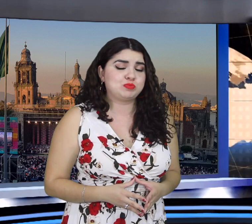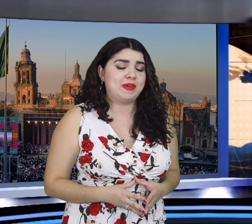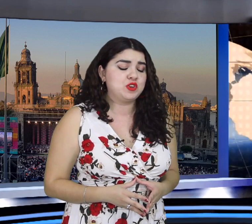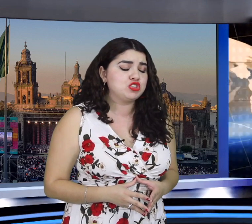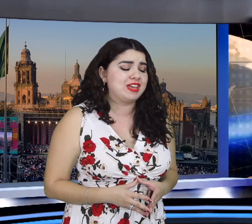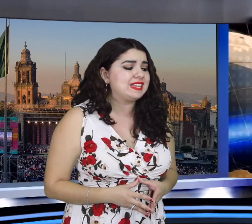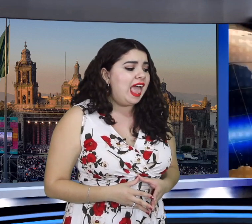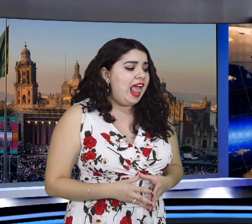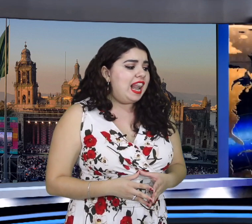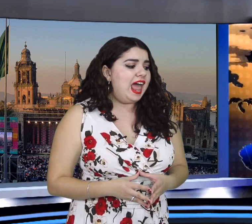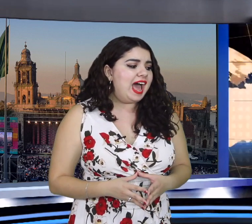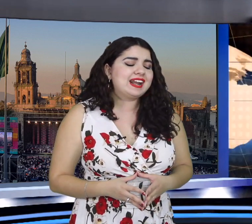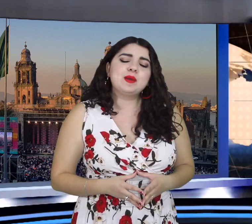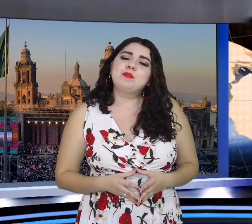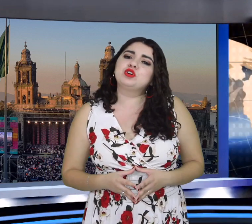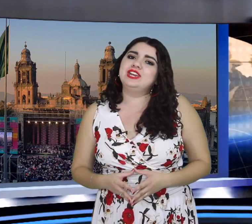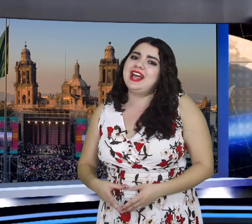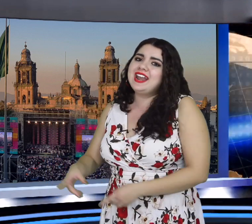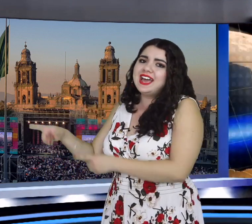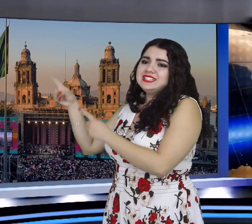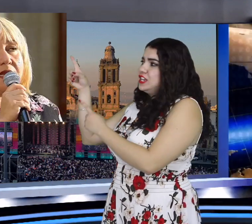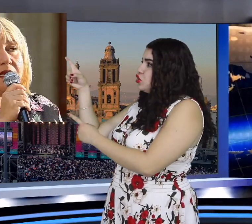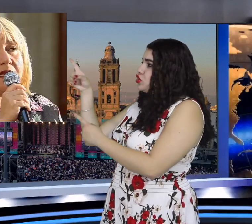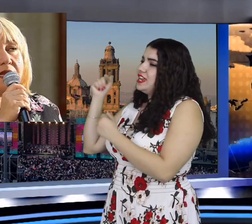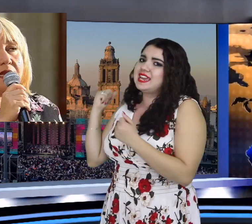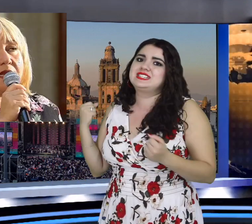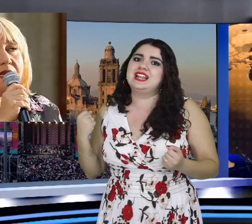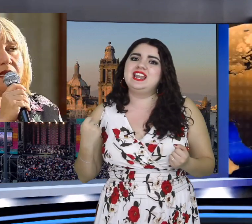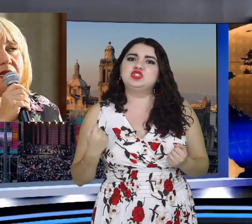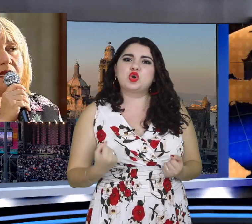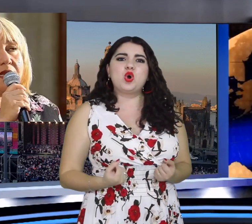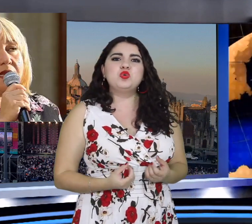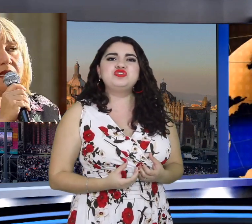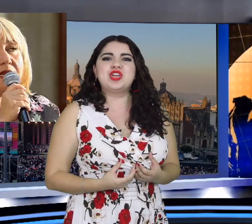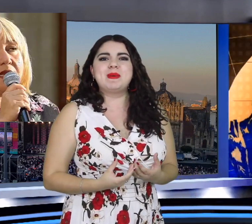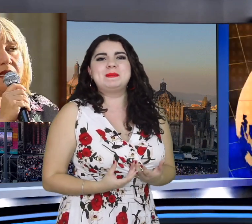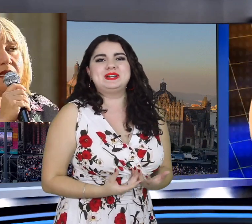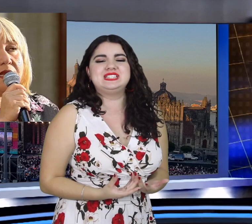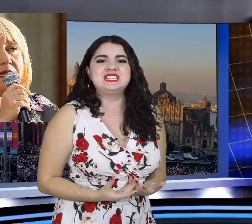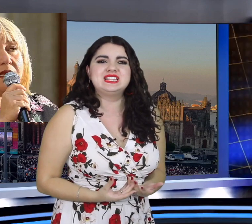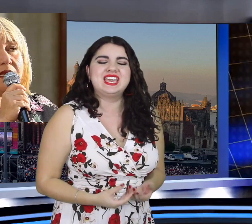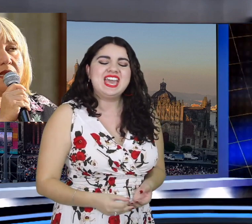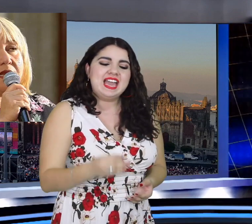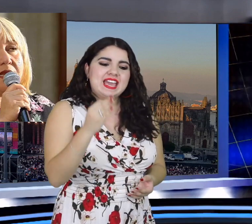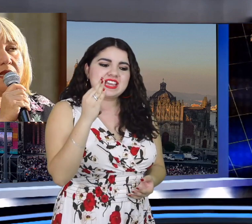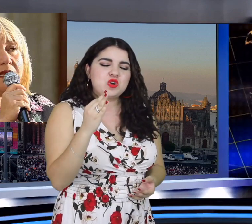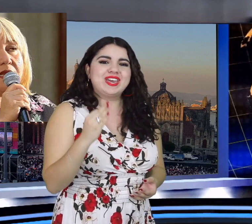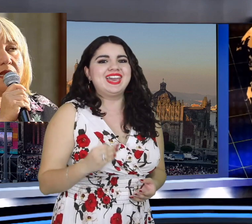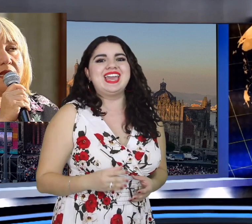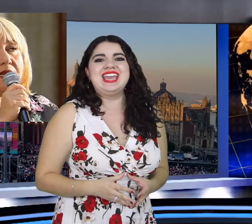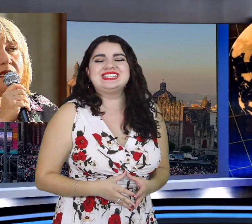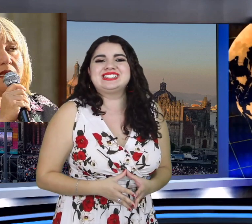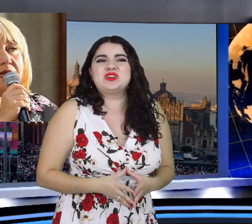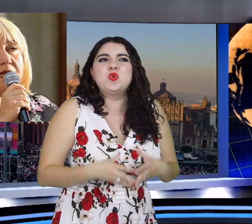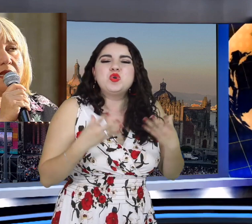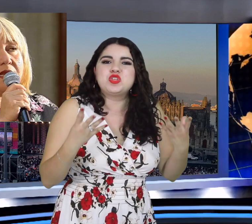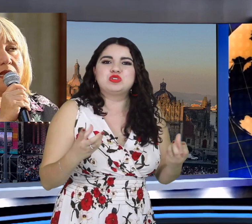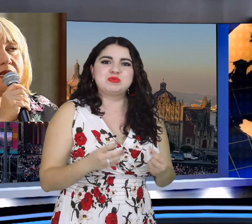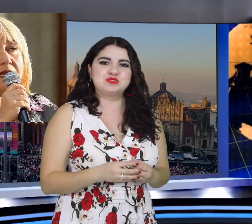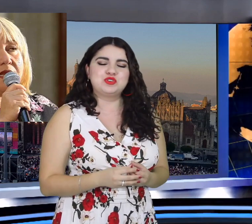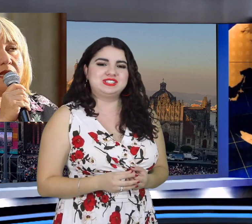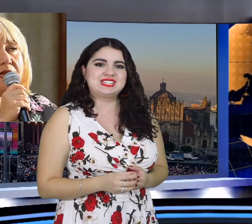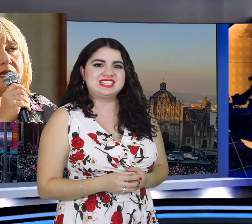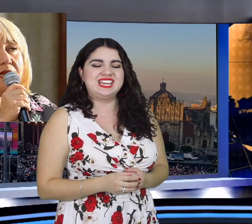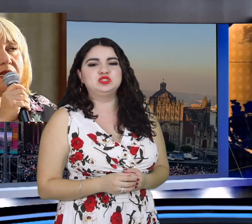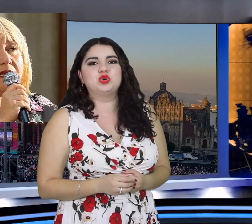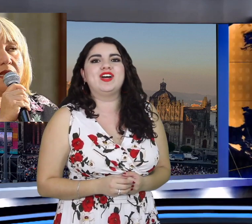mis queridos patriotas, la reportera Nancy Rodríguez le tocó un tema al presidente que creo que es uno de